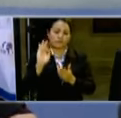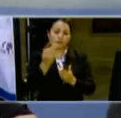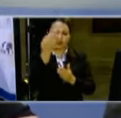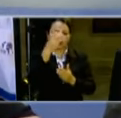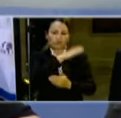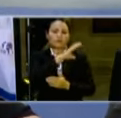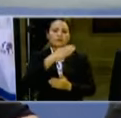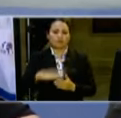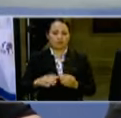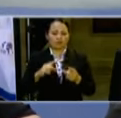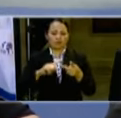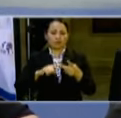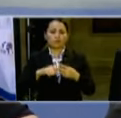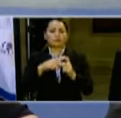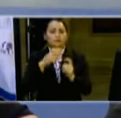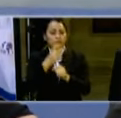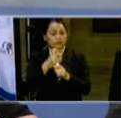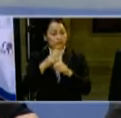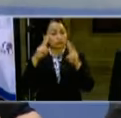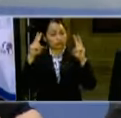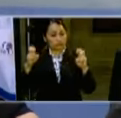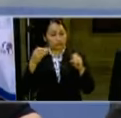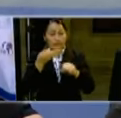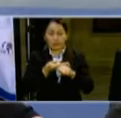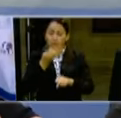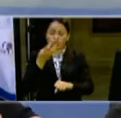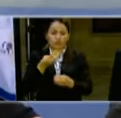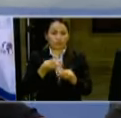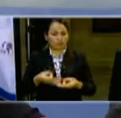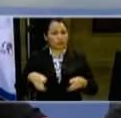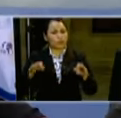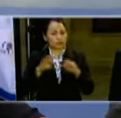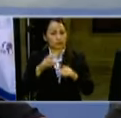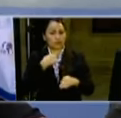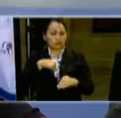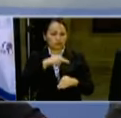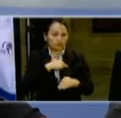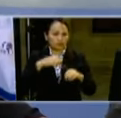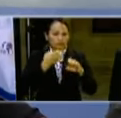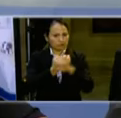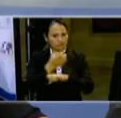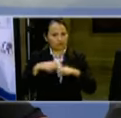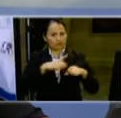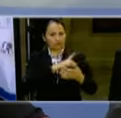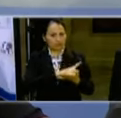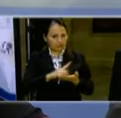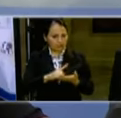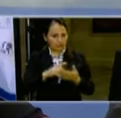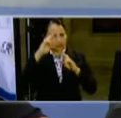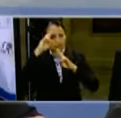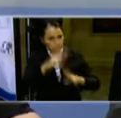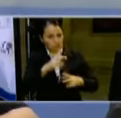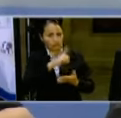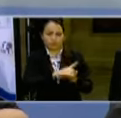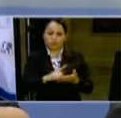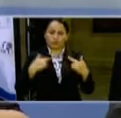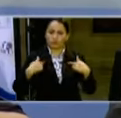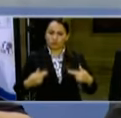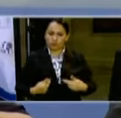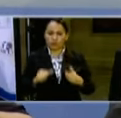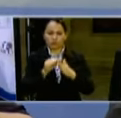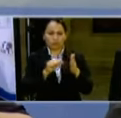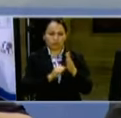generales. Segundo tema muy importante: si somos un Estado de Derecho respetuosos de los derechos humanos a partir del